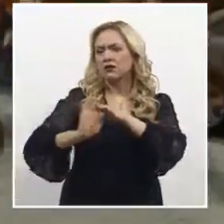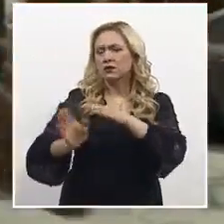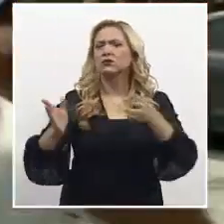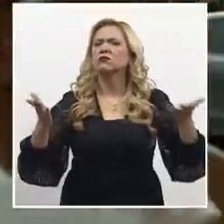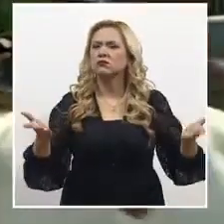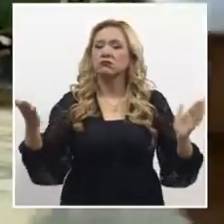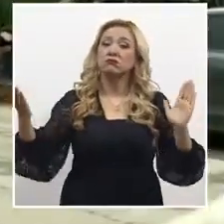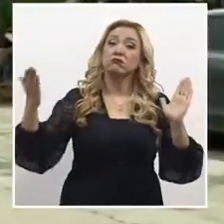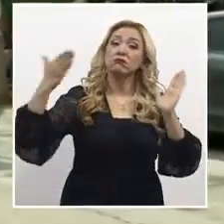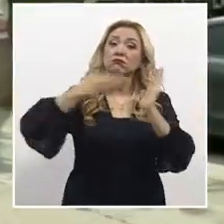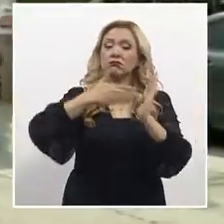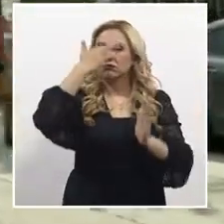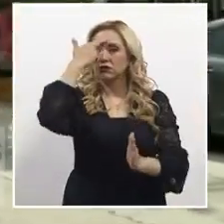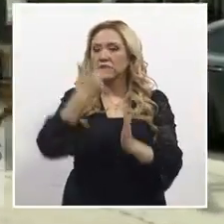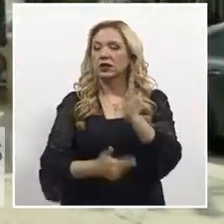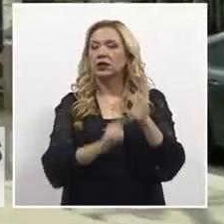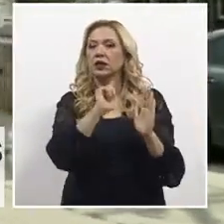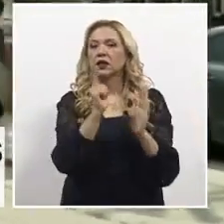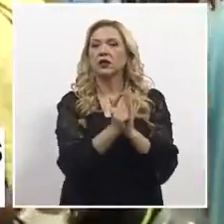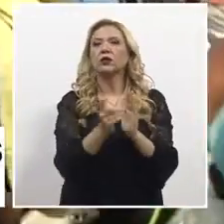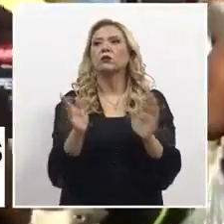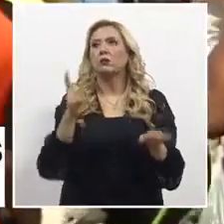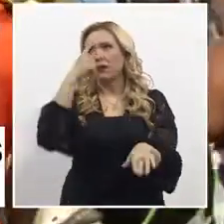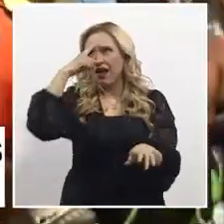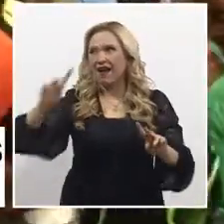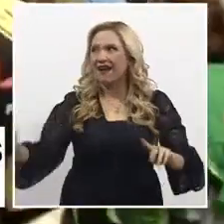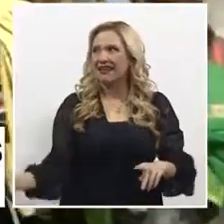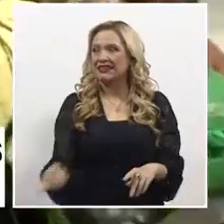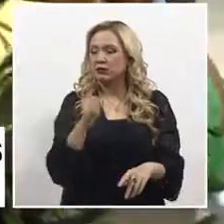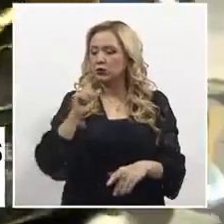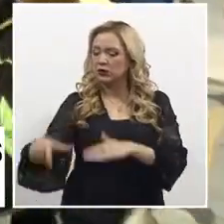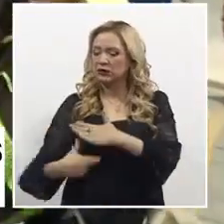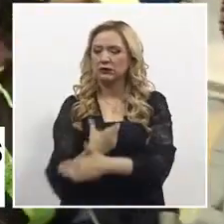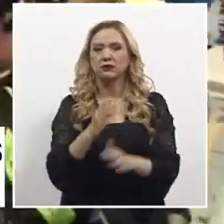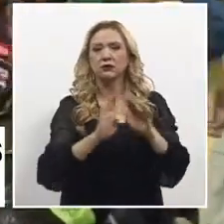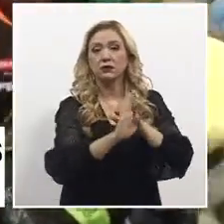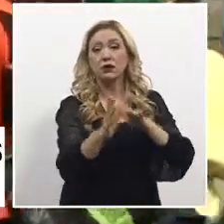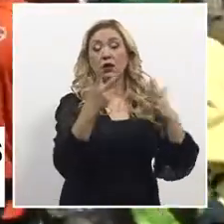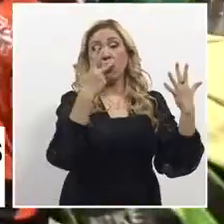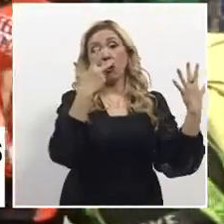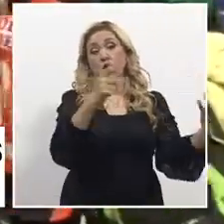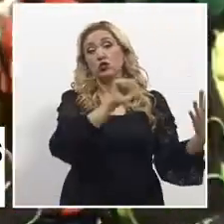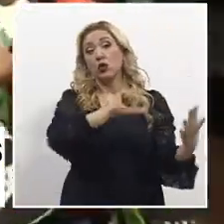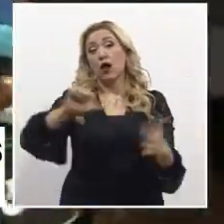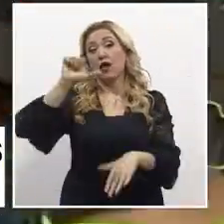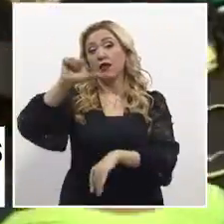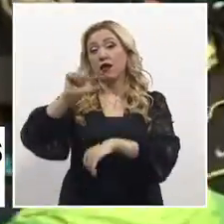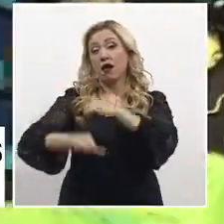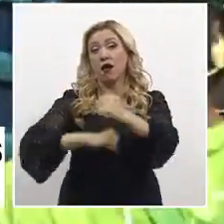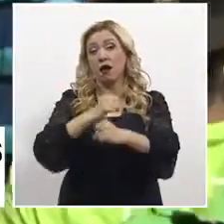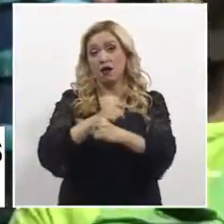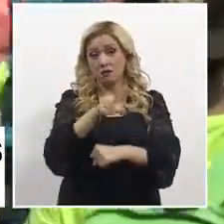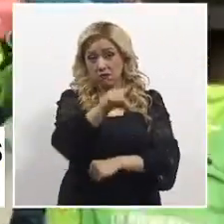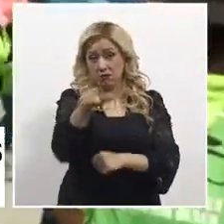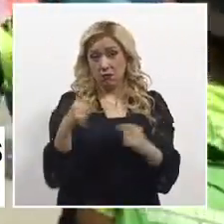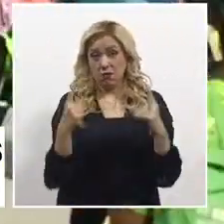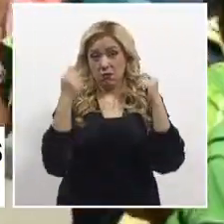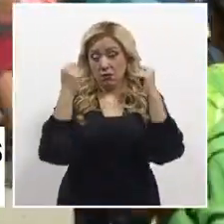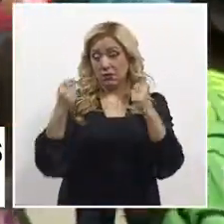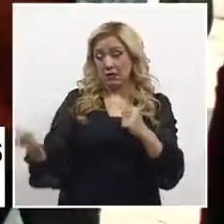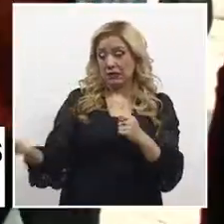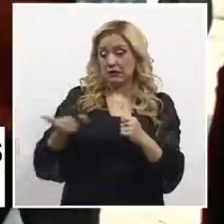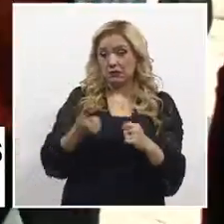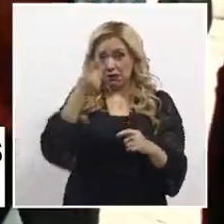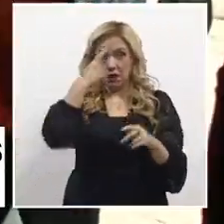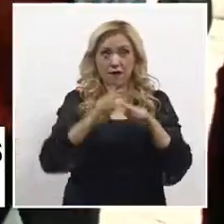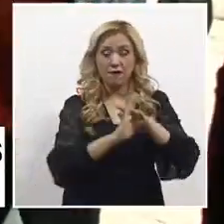que sanciona el delito de tráfico de indocumentados con pena de prisión de 8 a 16 años por ser acorde con los principios de igualdad